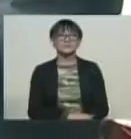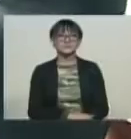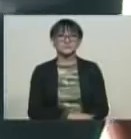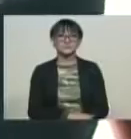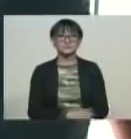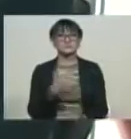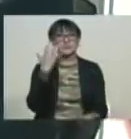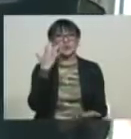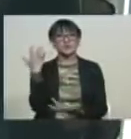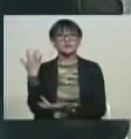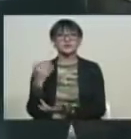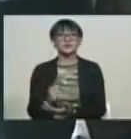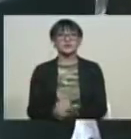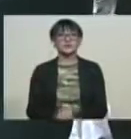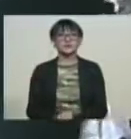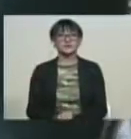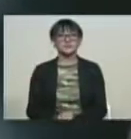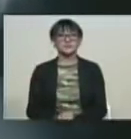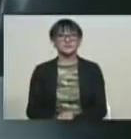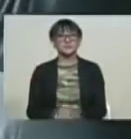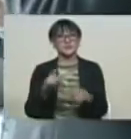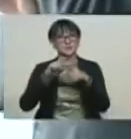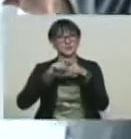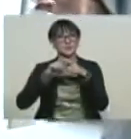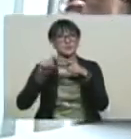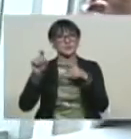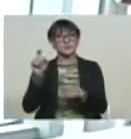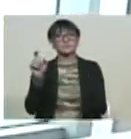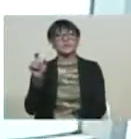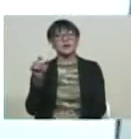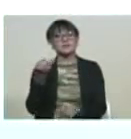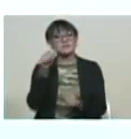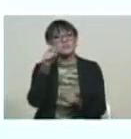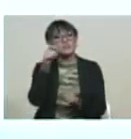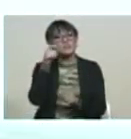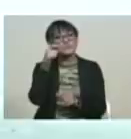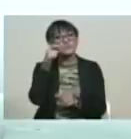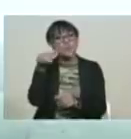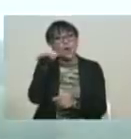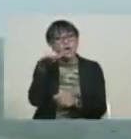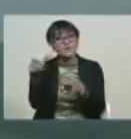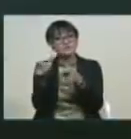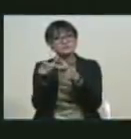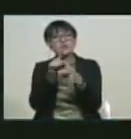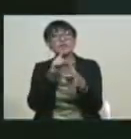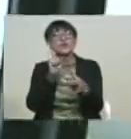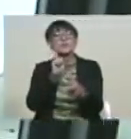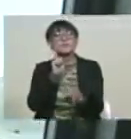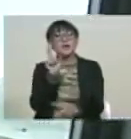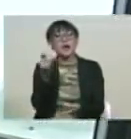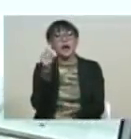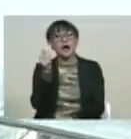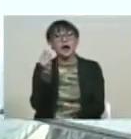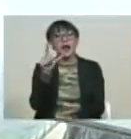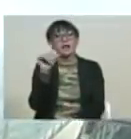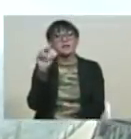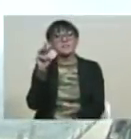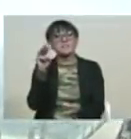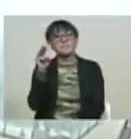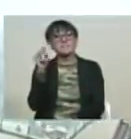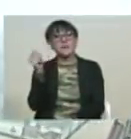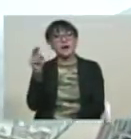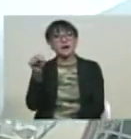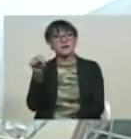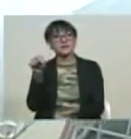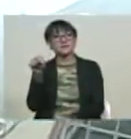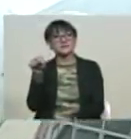Ustedes pueden observar la belleza de Galipán. ¿No? Hoy ya se está despejando, amaneció nublado. La primera